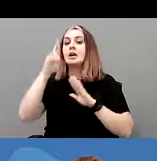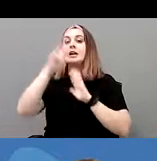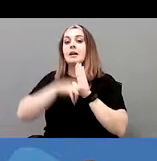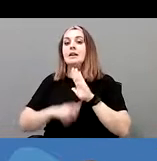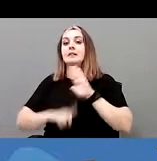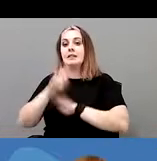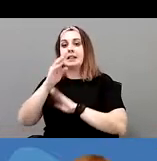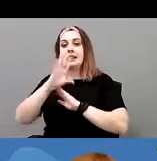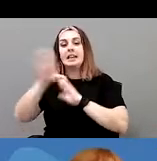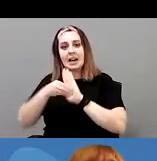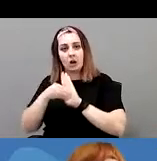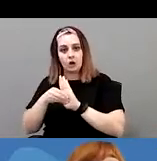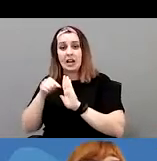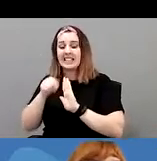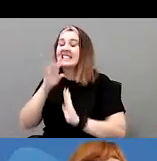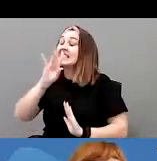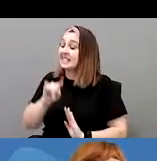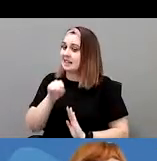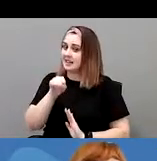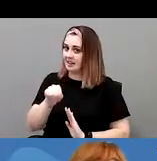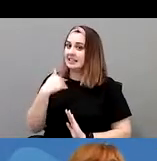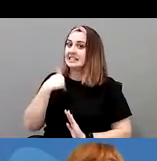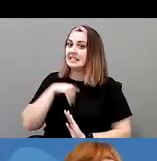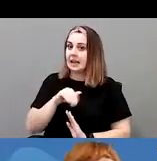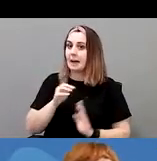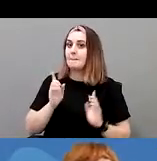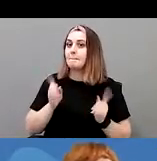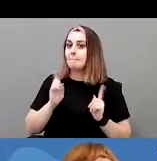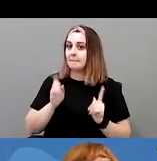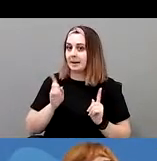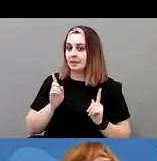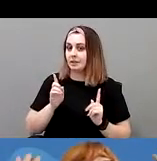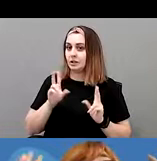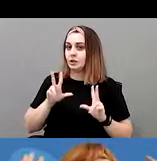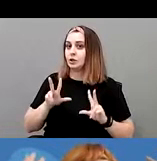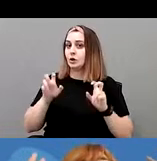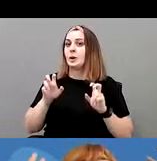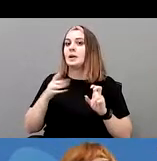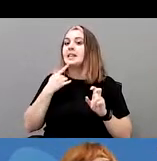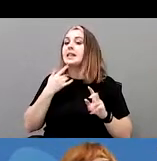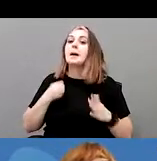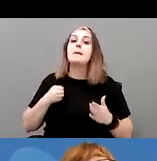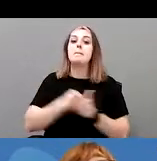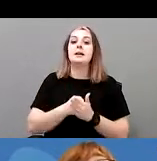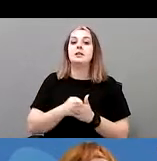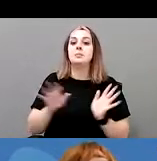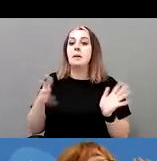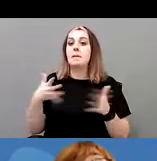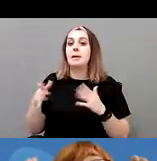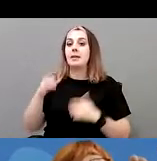desarrollo, que eso sí ya se ha previsto que tendrá que ser como máximo en marzo